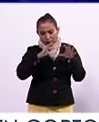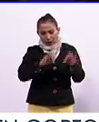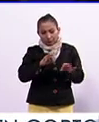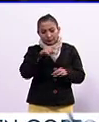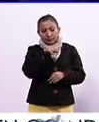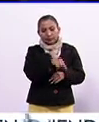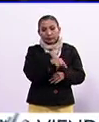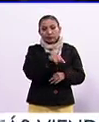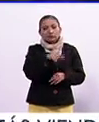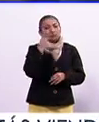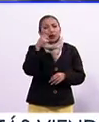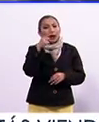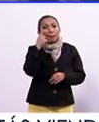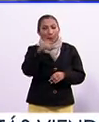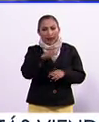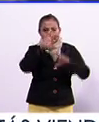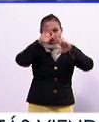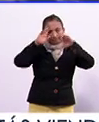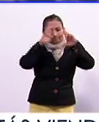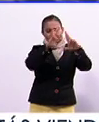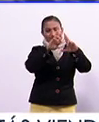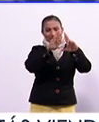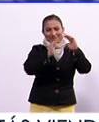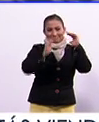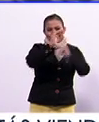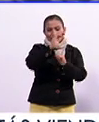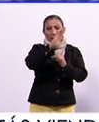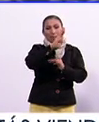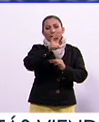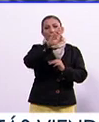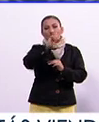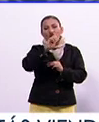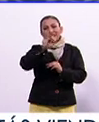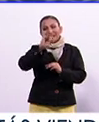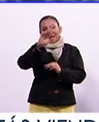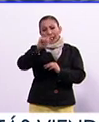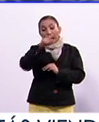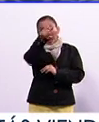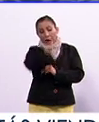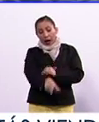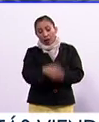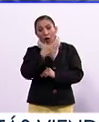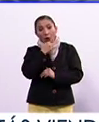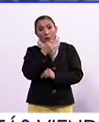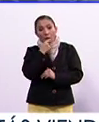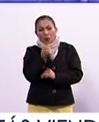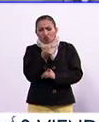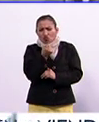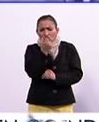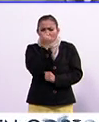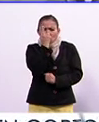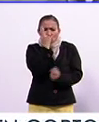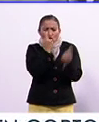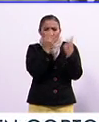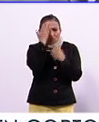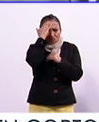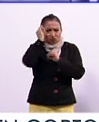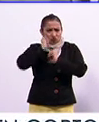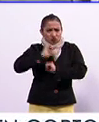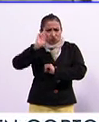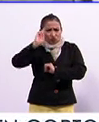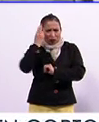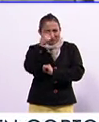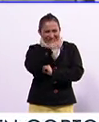para homenajear a Barros Sierra, que fue de los poquísimos rectores que ha